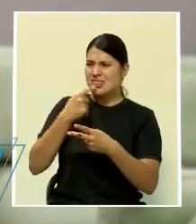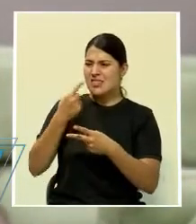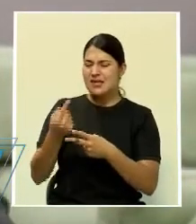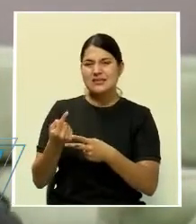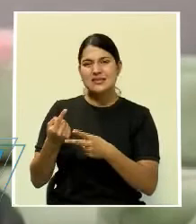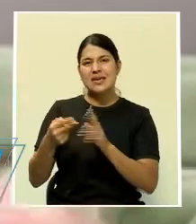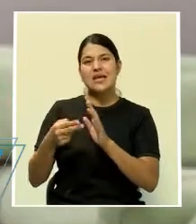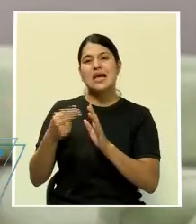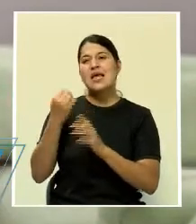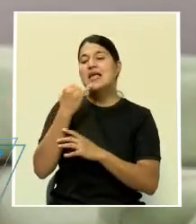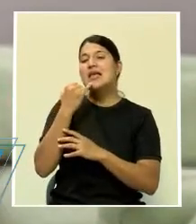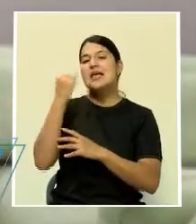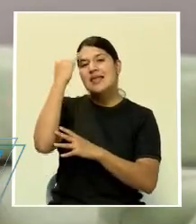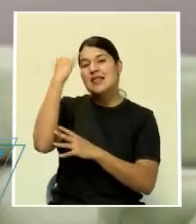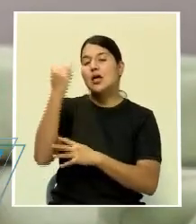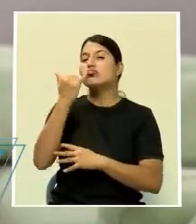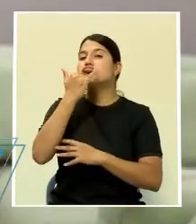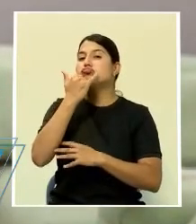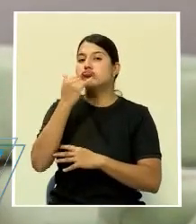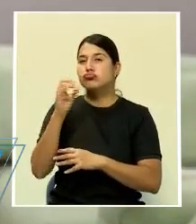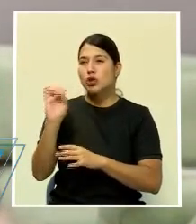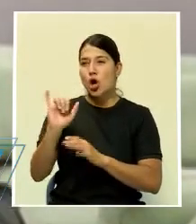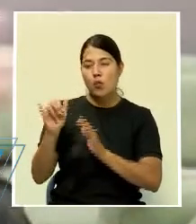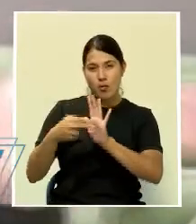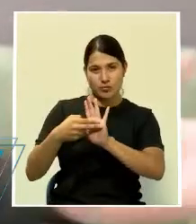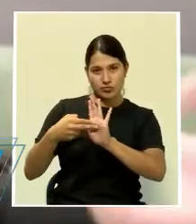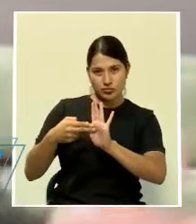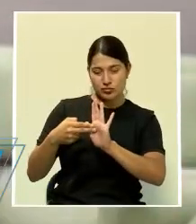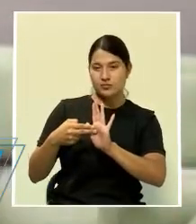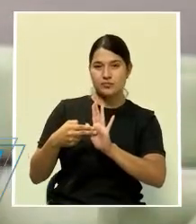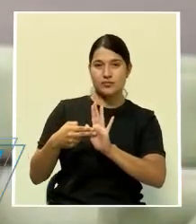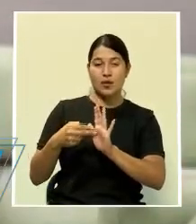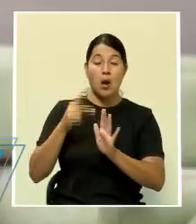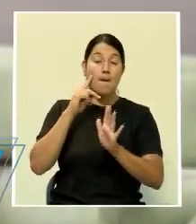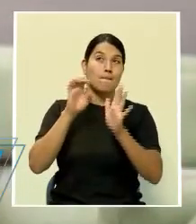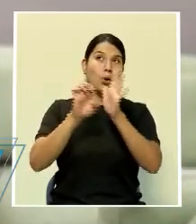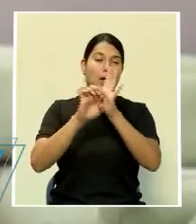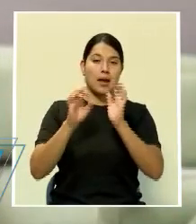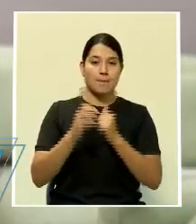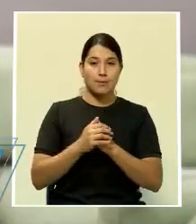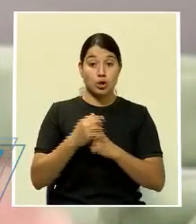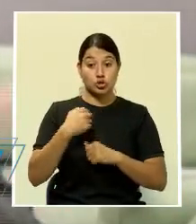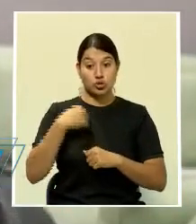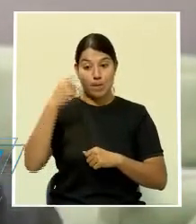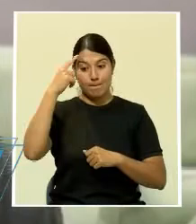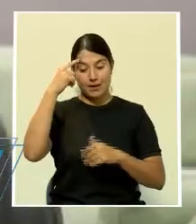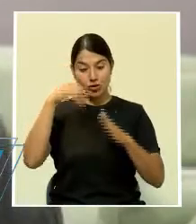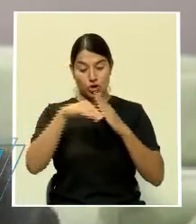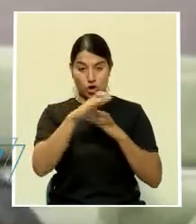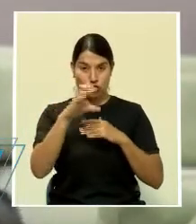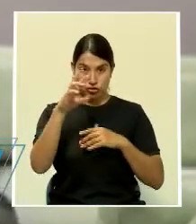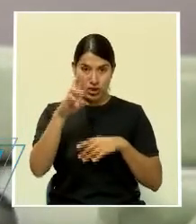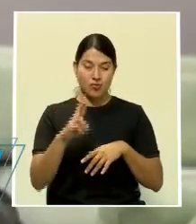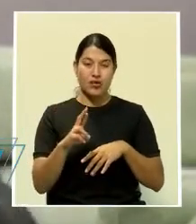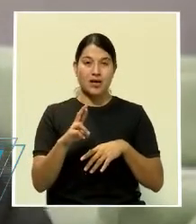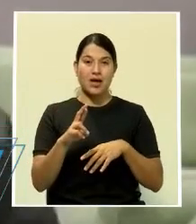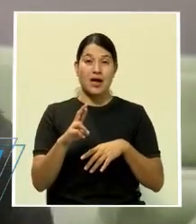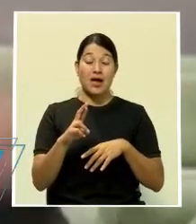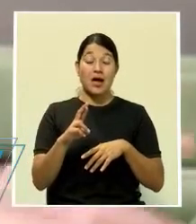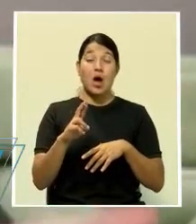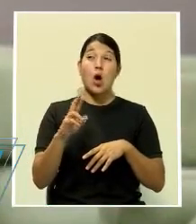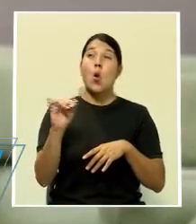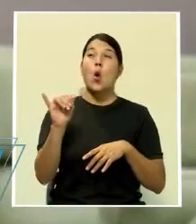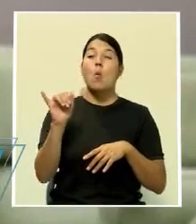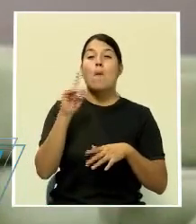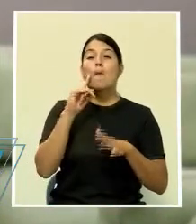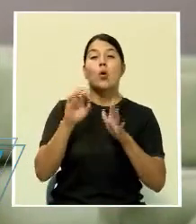una violencia unidireccional. Qué sé yo, pienso en el contexto costarricense, el hecho de no